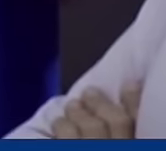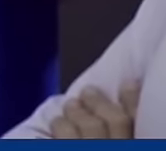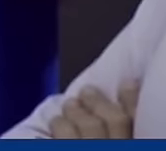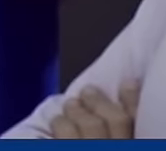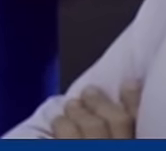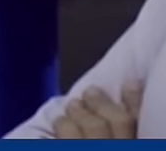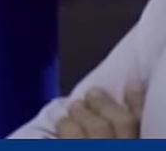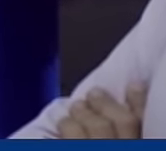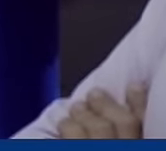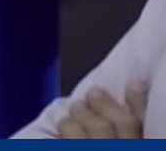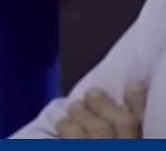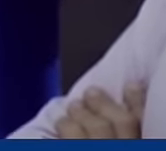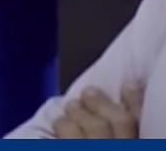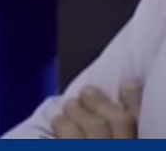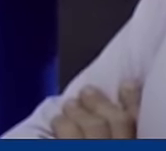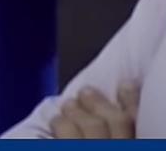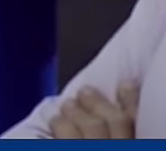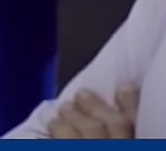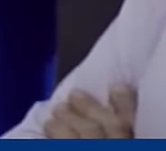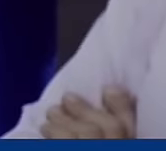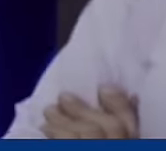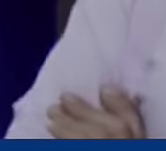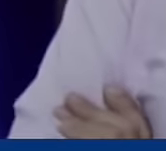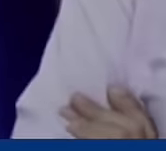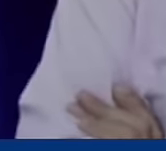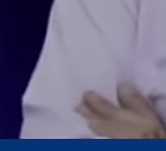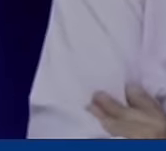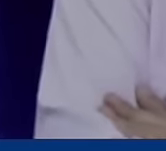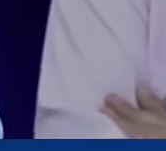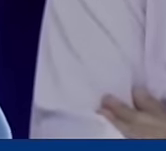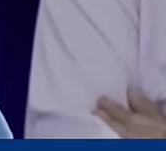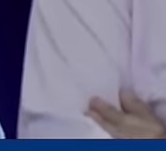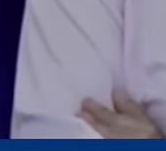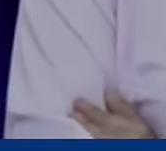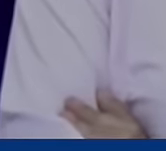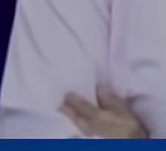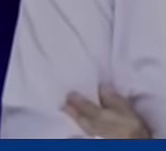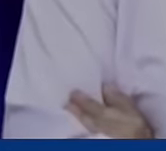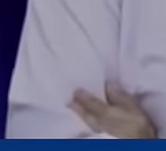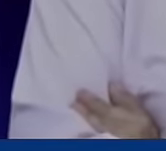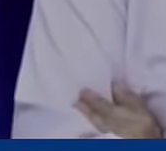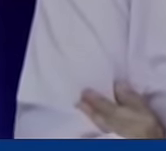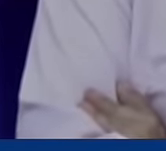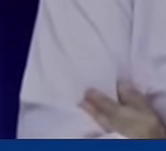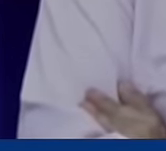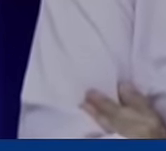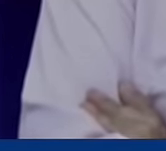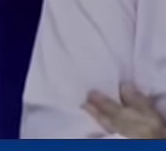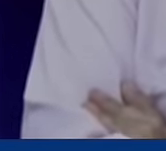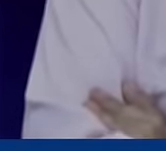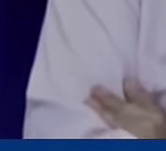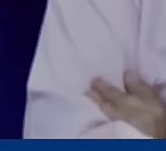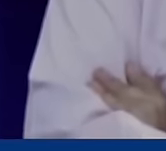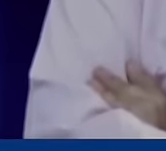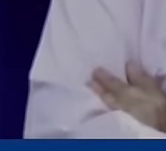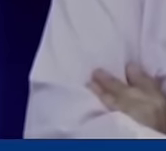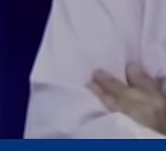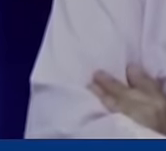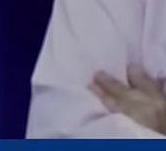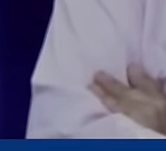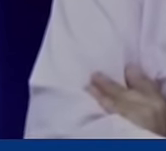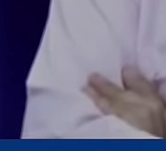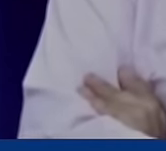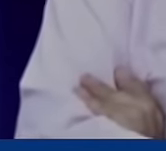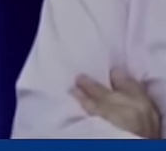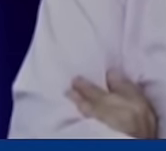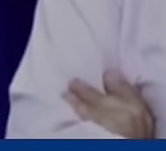sala electoral en cuanto a que dicen que este no es el escenario para dirimir la controversia. Insiste que es el Poder